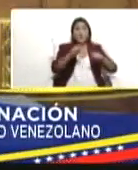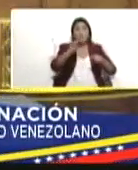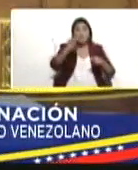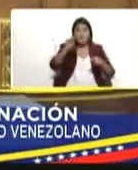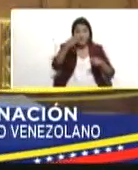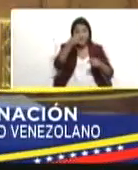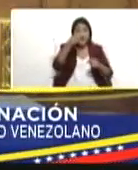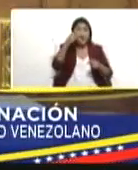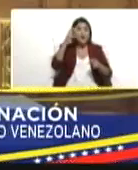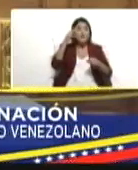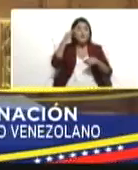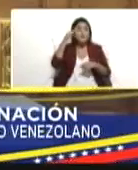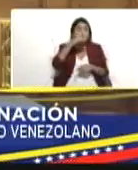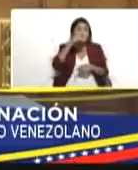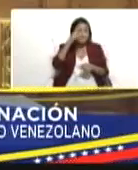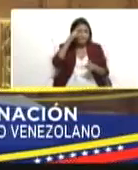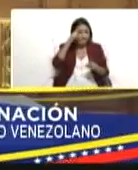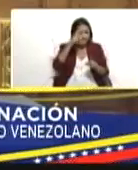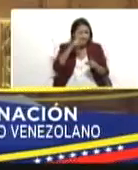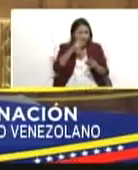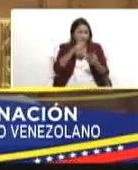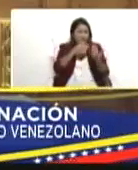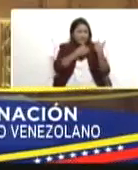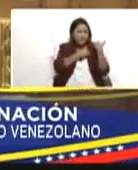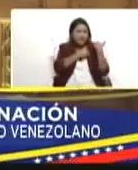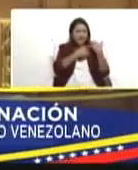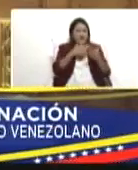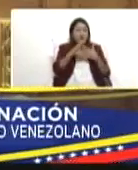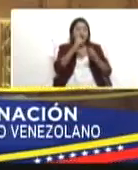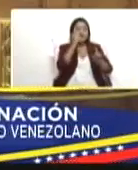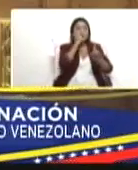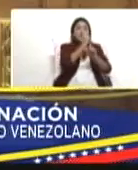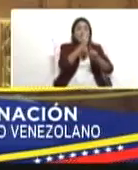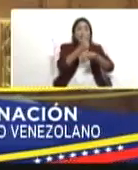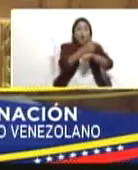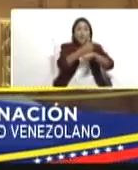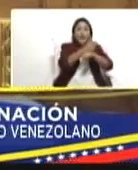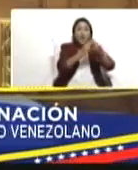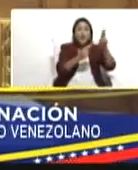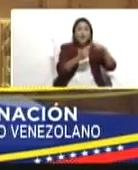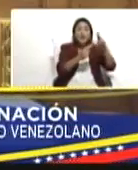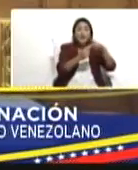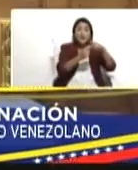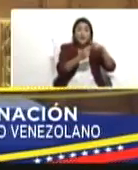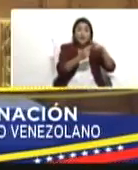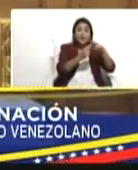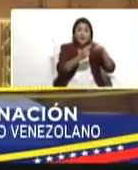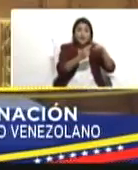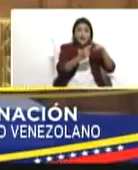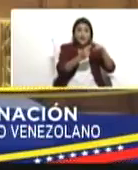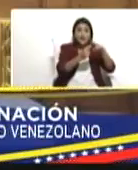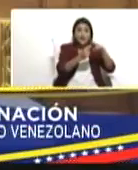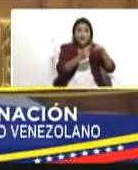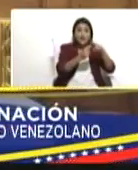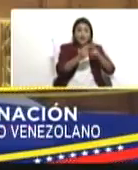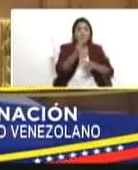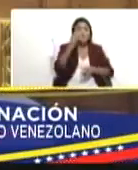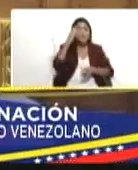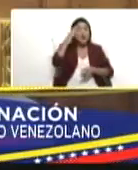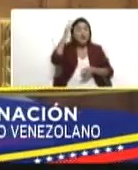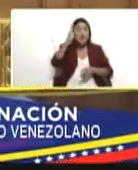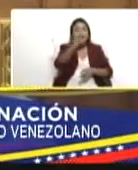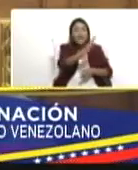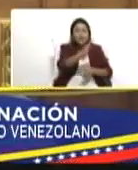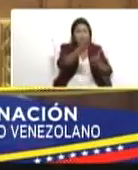gobernador Freddy Bernal del táchira Fredy Bernal bendiciones de Dios para ti